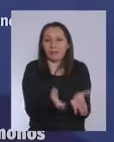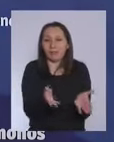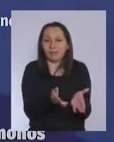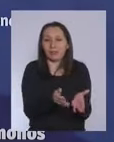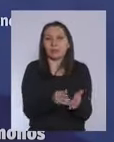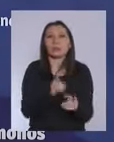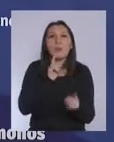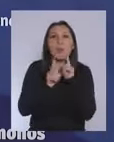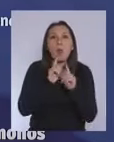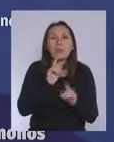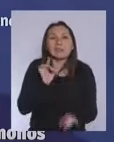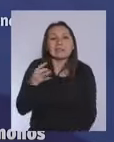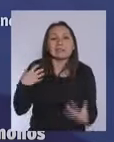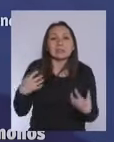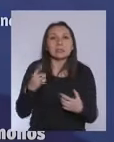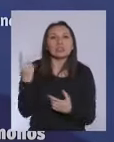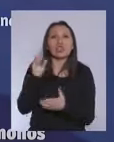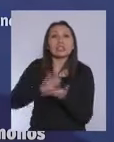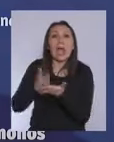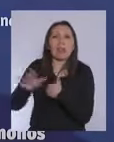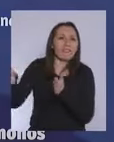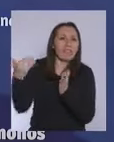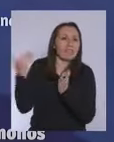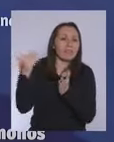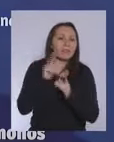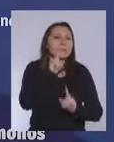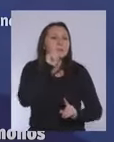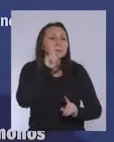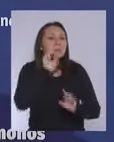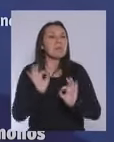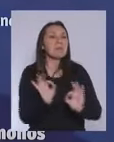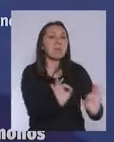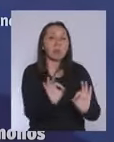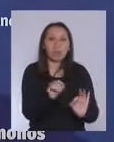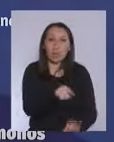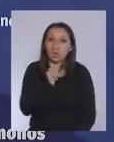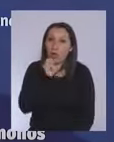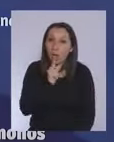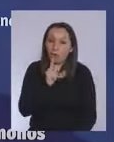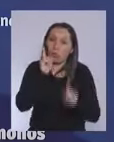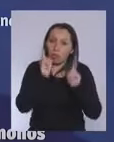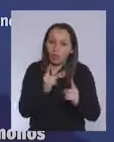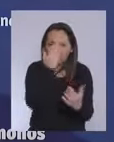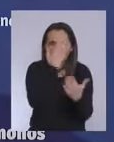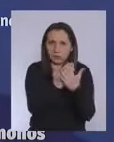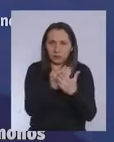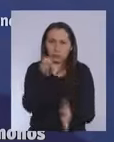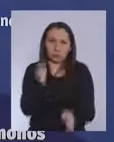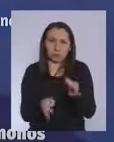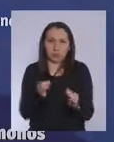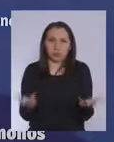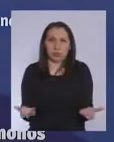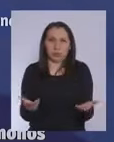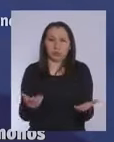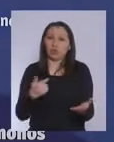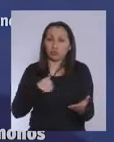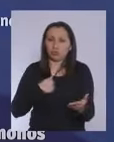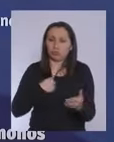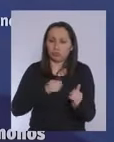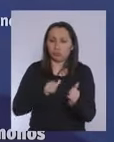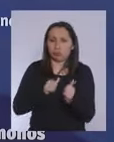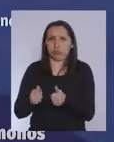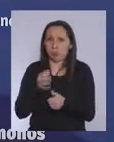para que tomen té solamente a las personas sanas esta acusación tiene que hacerse ante la justicia y yo desafío